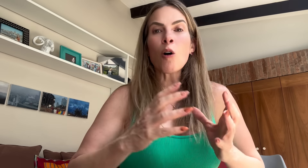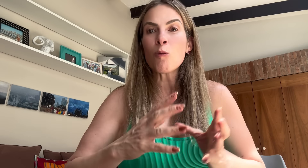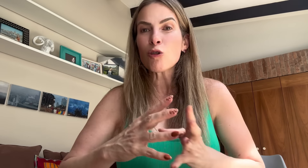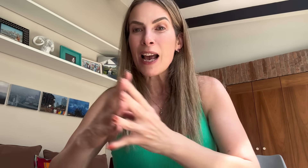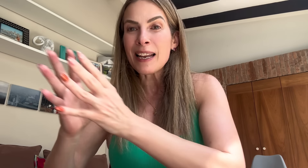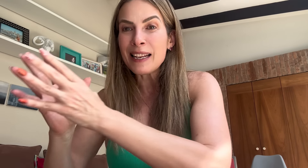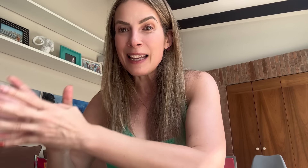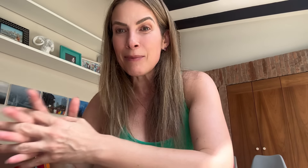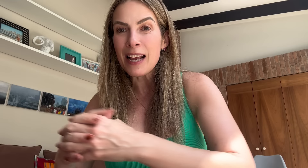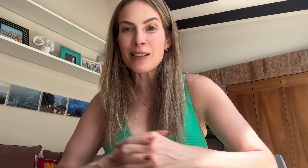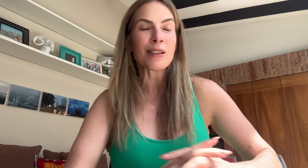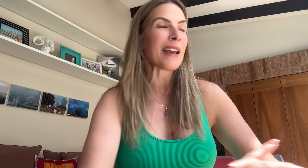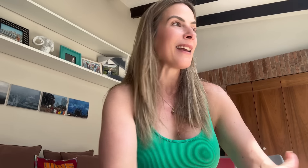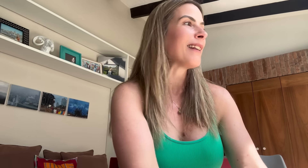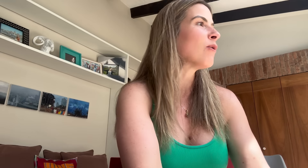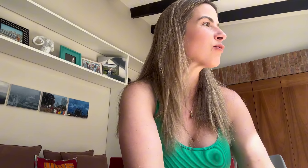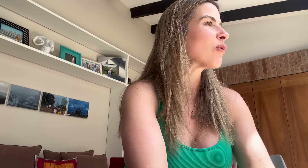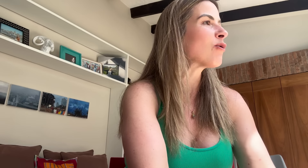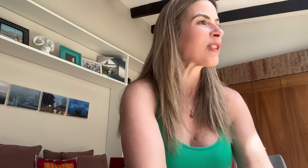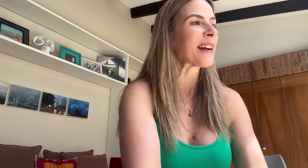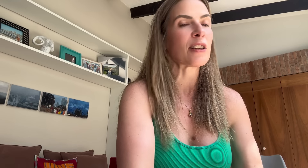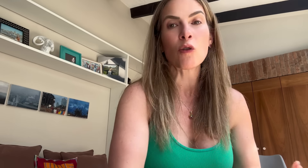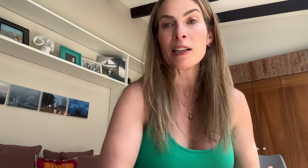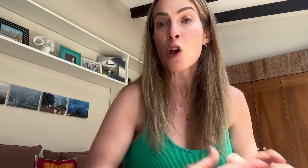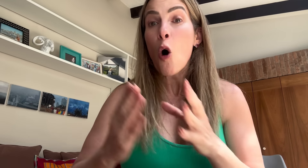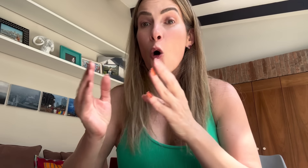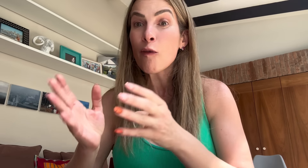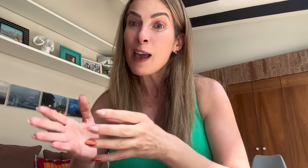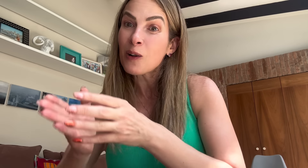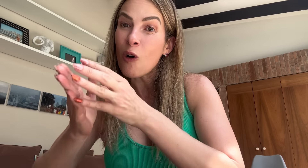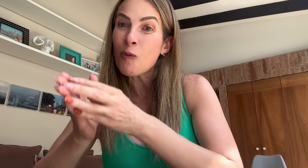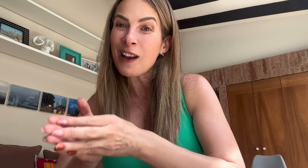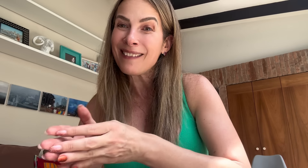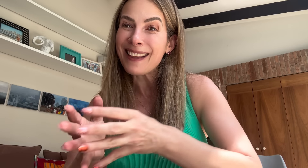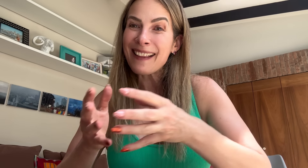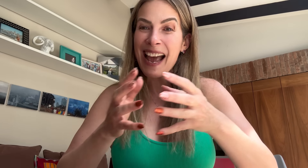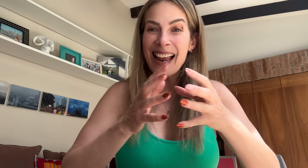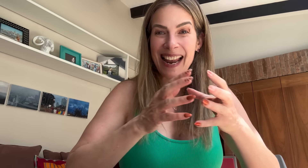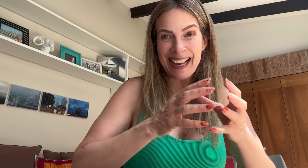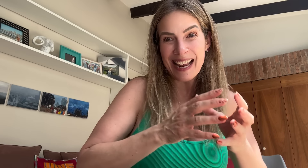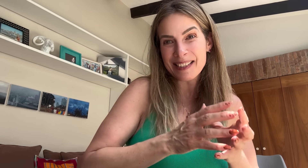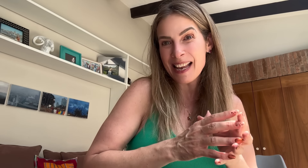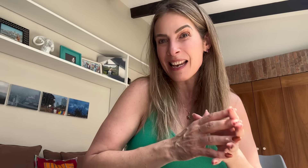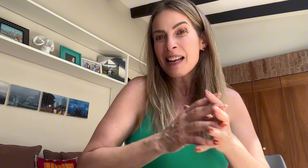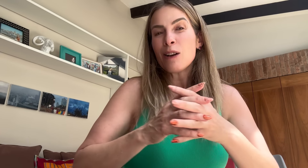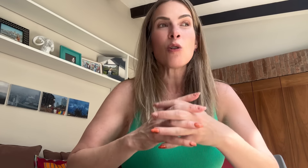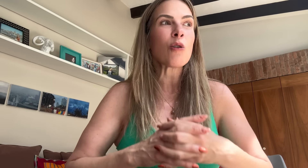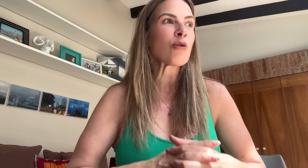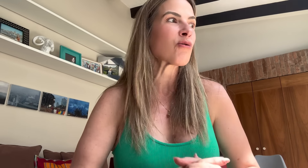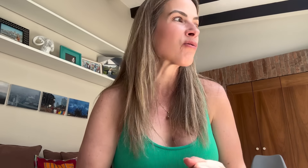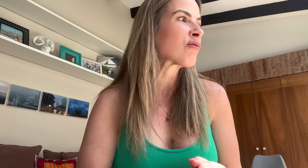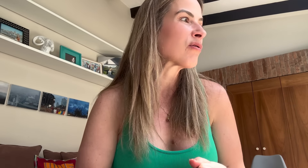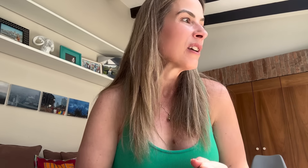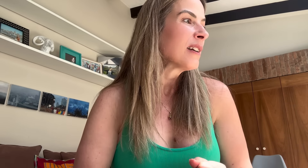ver cómo salen libres los agresores, o ver cómo entran a la cárcel